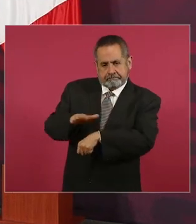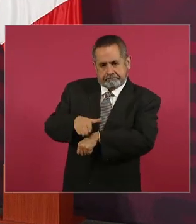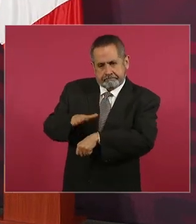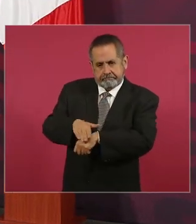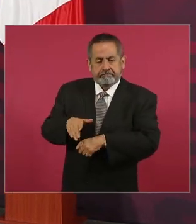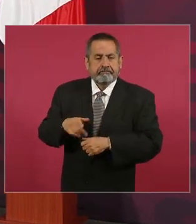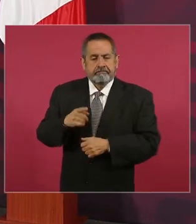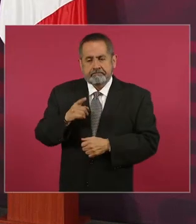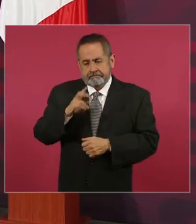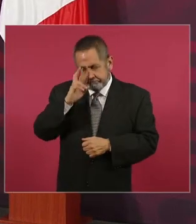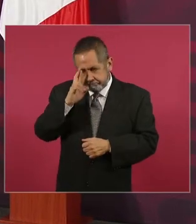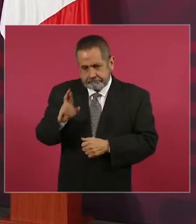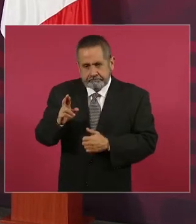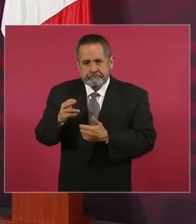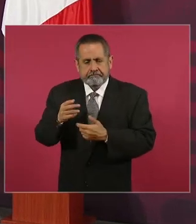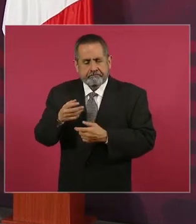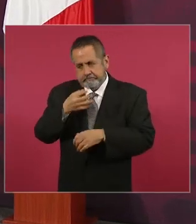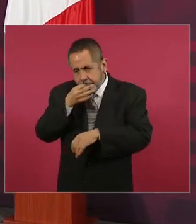para que